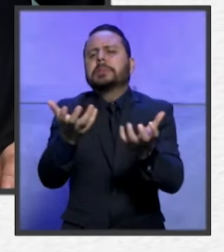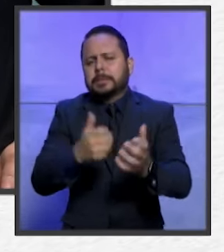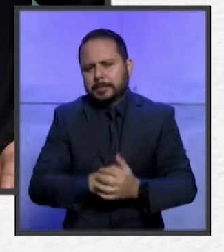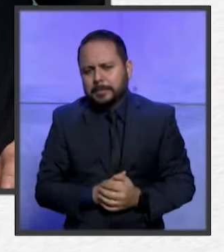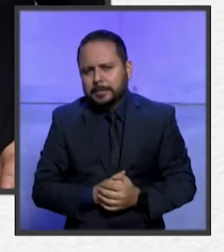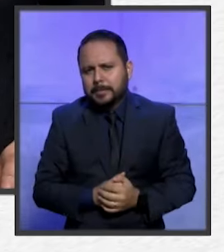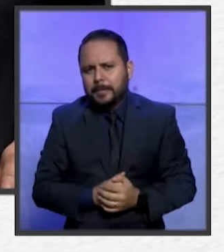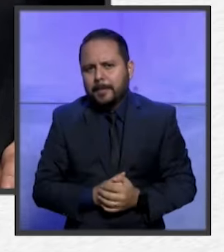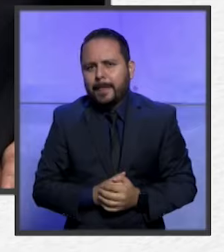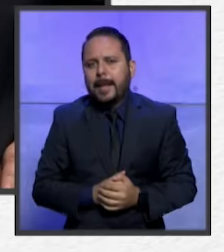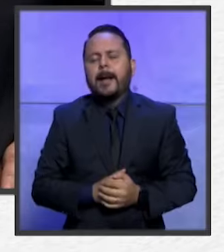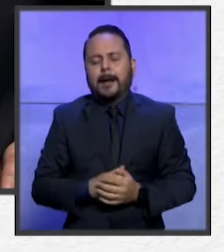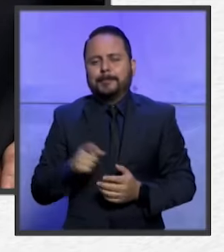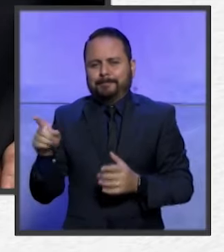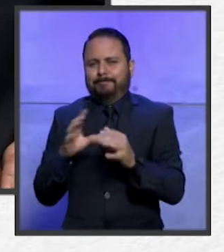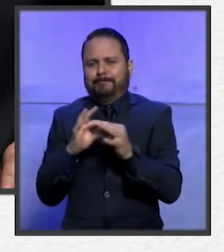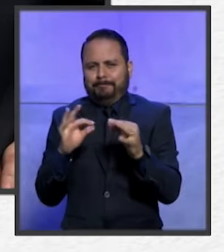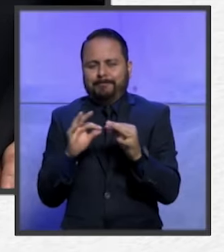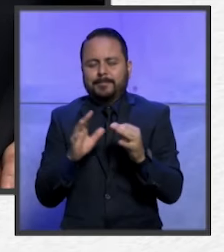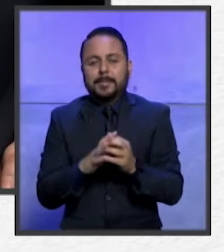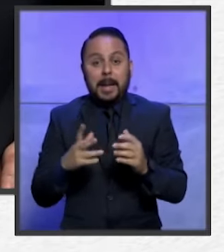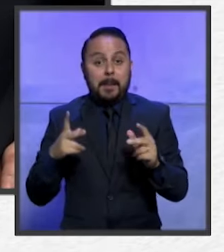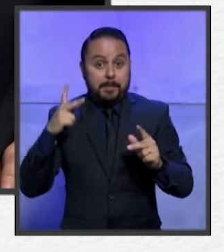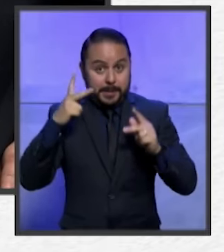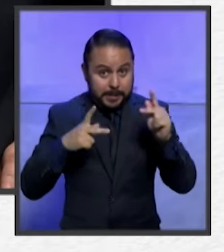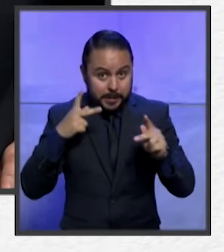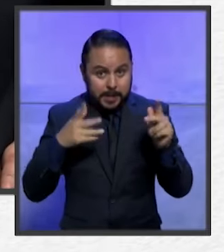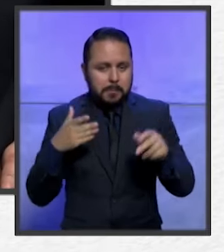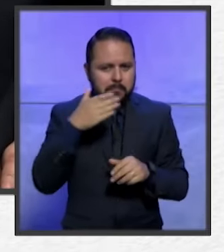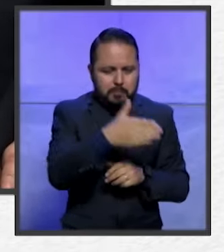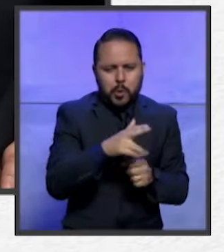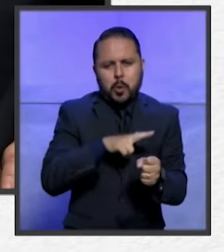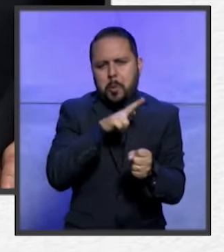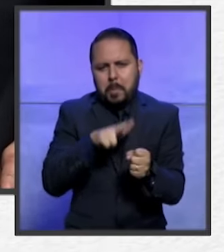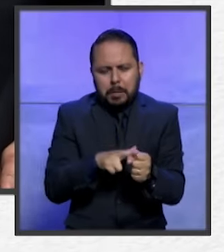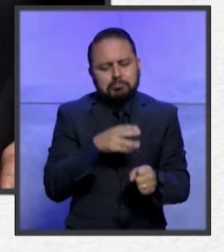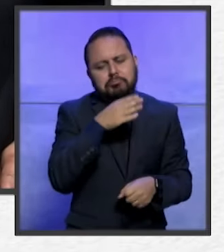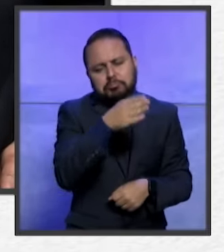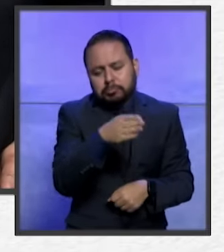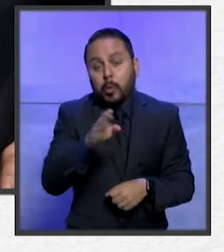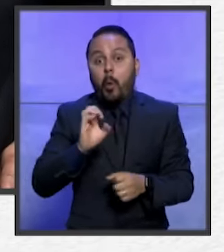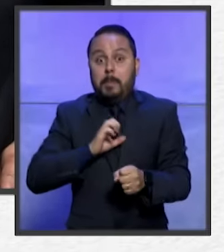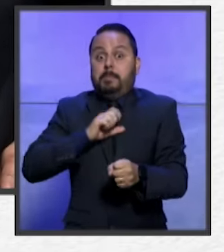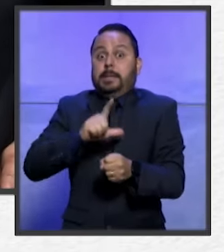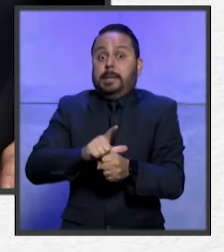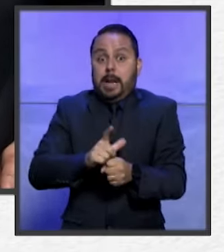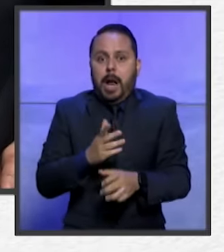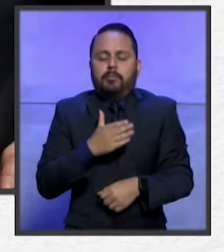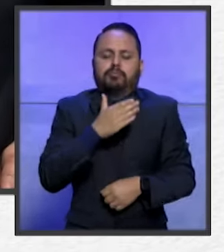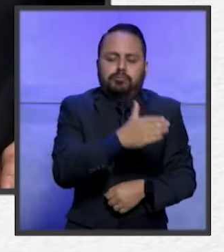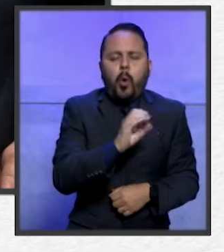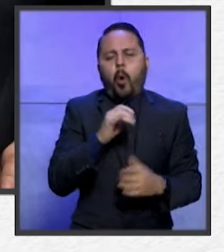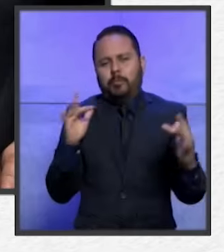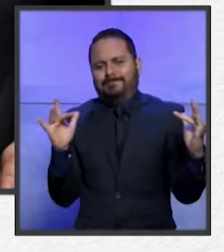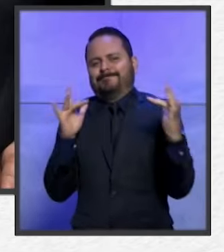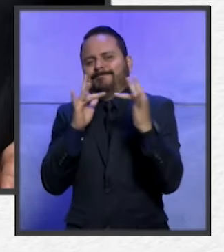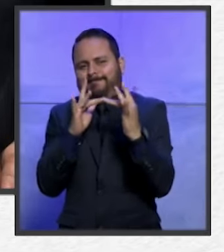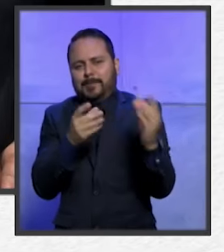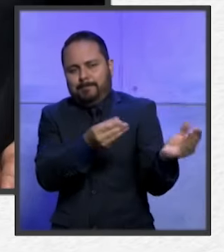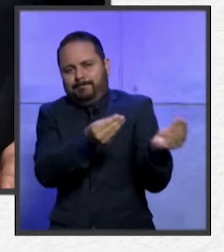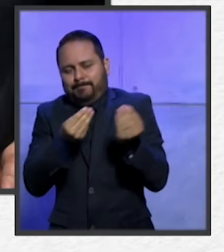hace además de estas eh visitas ordinarias eventualmente extraordinarias y verificaciones a